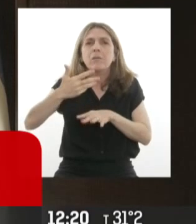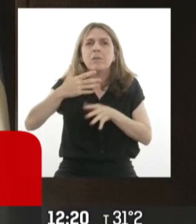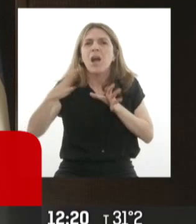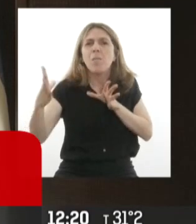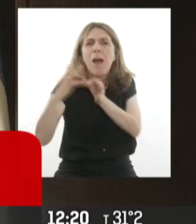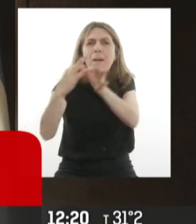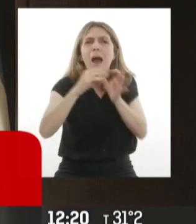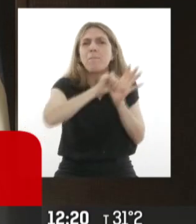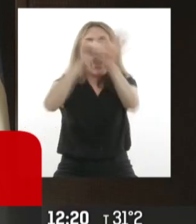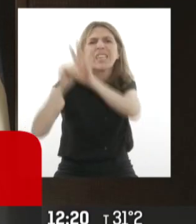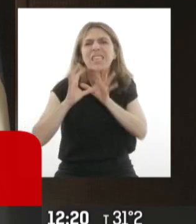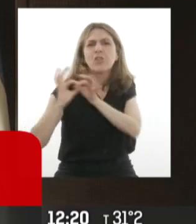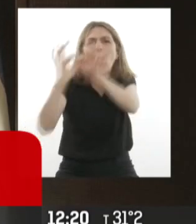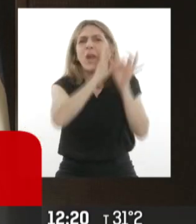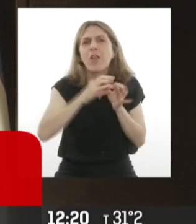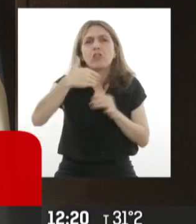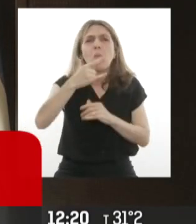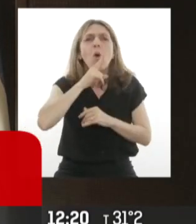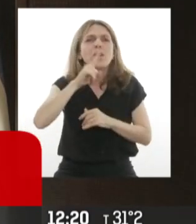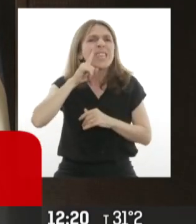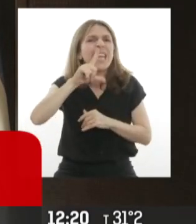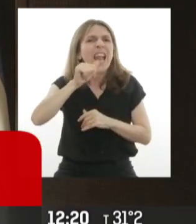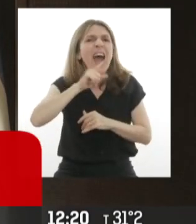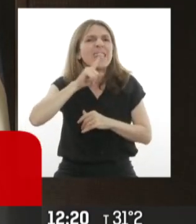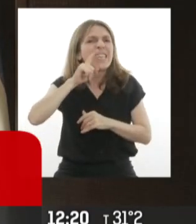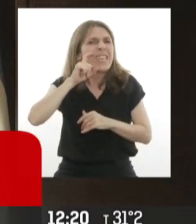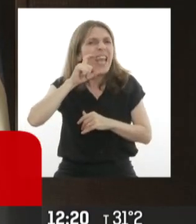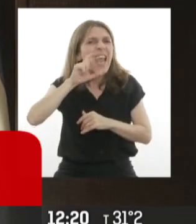multilateralismo que parta de un principio, del principio de solidaridad.